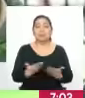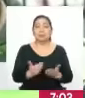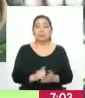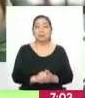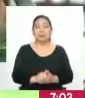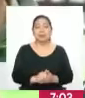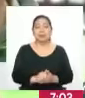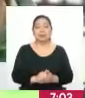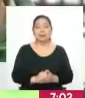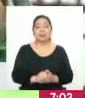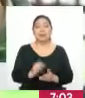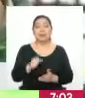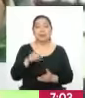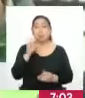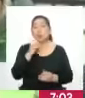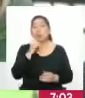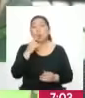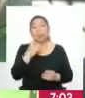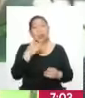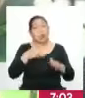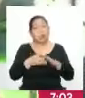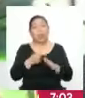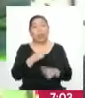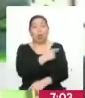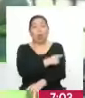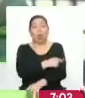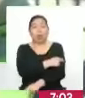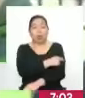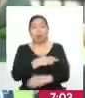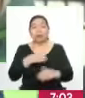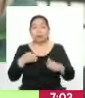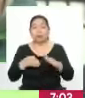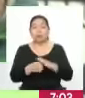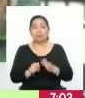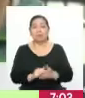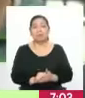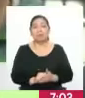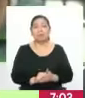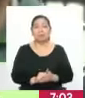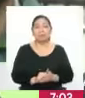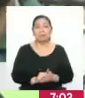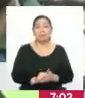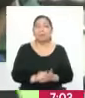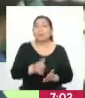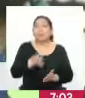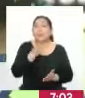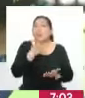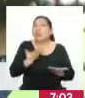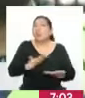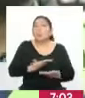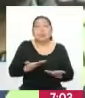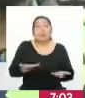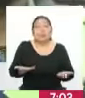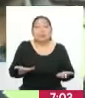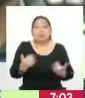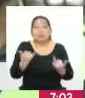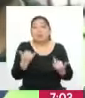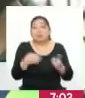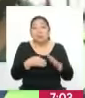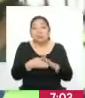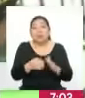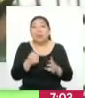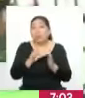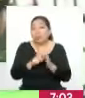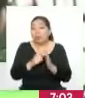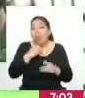está en cuidados intermedios. Sí, en emergencia, está en emergencia del hospital. ¿Cuánto tiempo va a estar en el hospital? No se sabe dónde la van a tener, ahorita está, eso es lo que